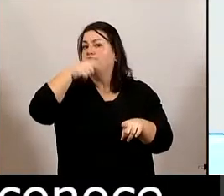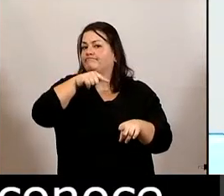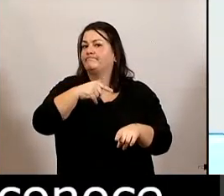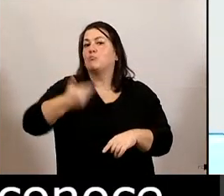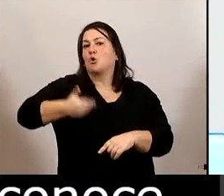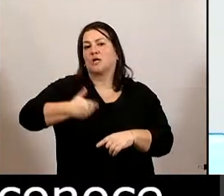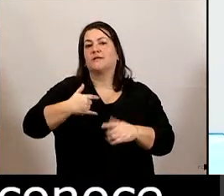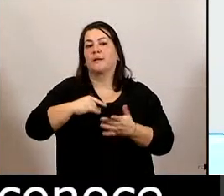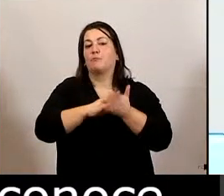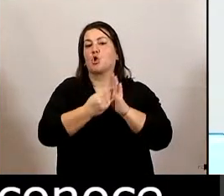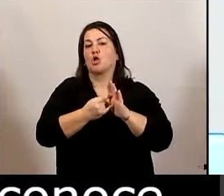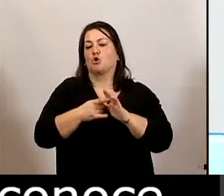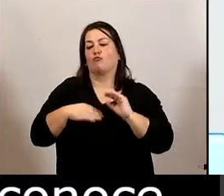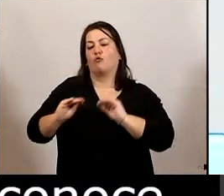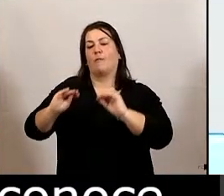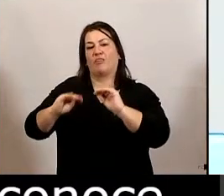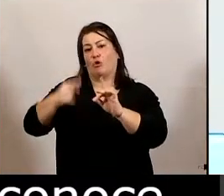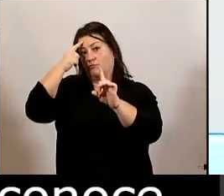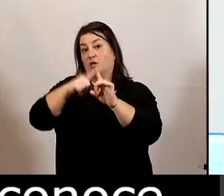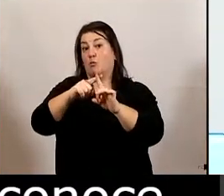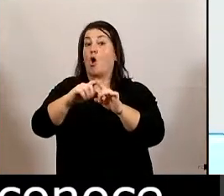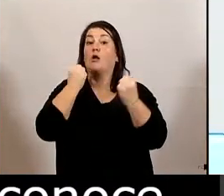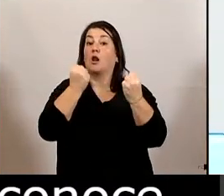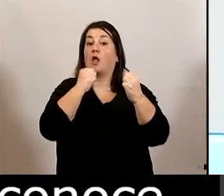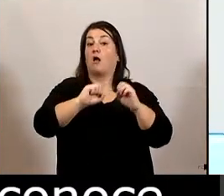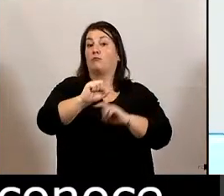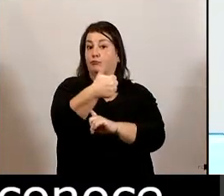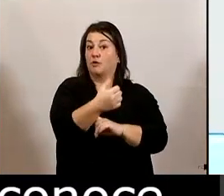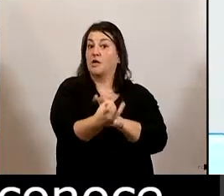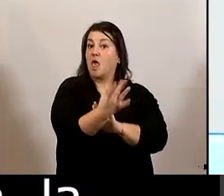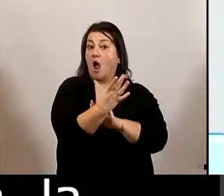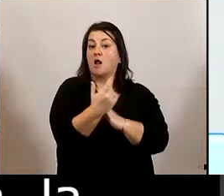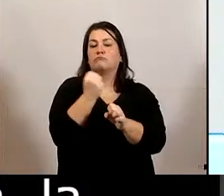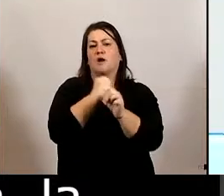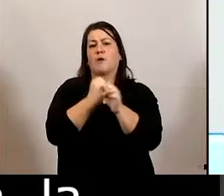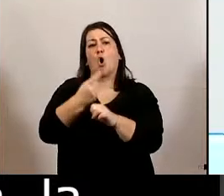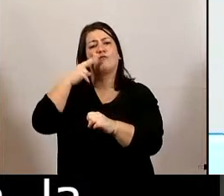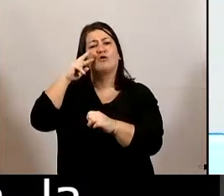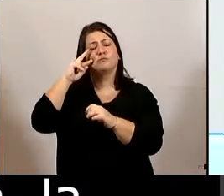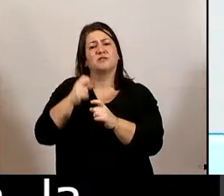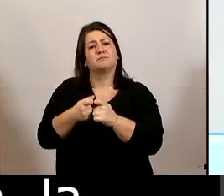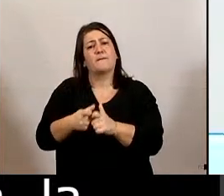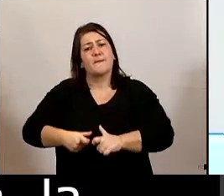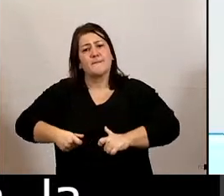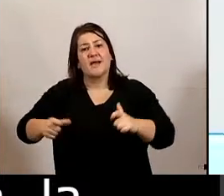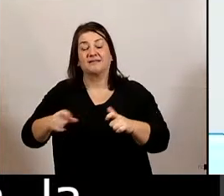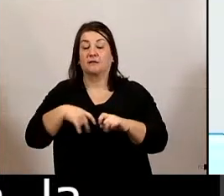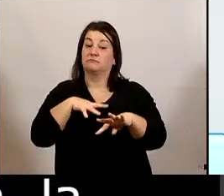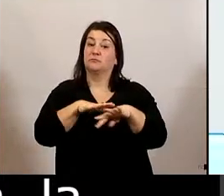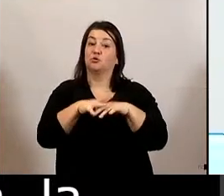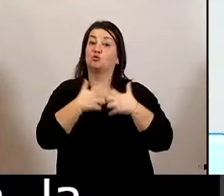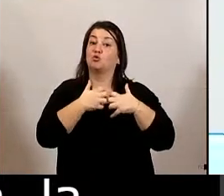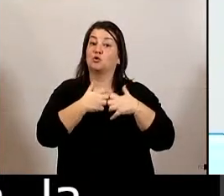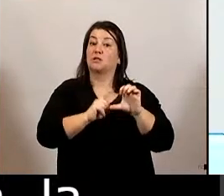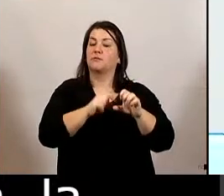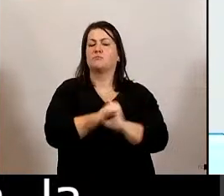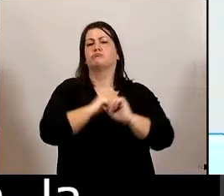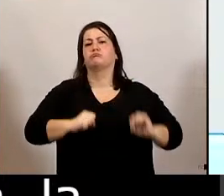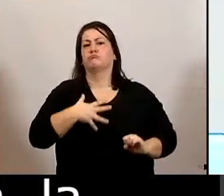para la transición energética, la creación de empleo cualificado y el fortalecimiento del tejido industrial